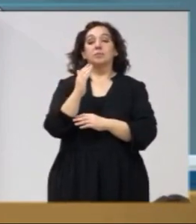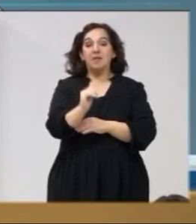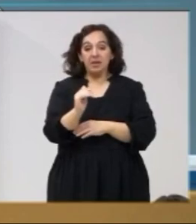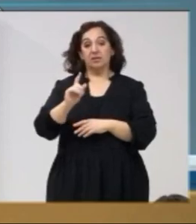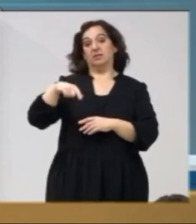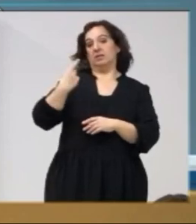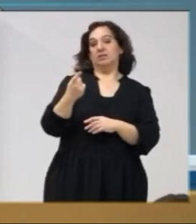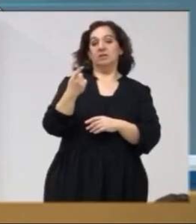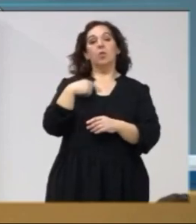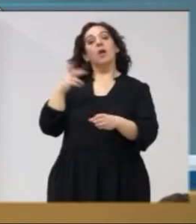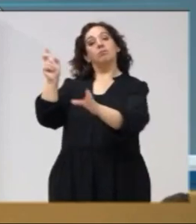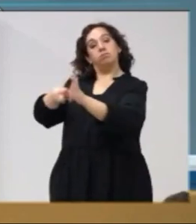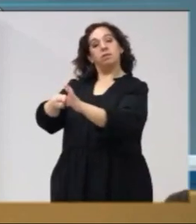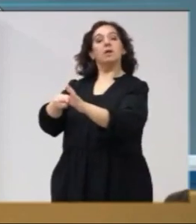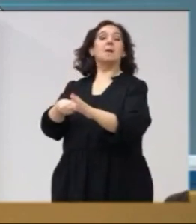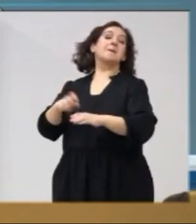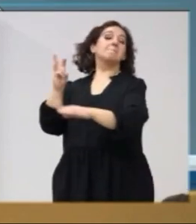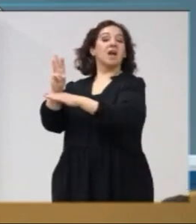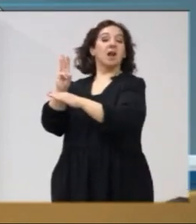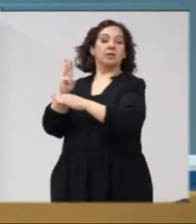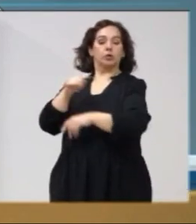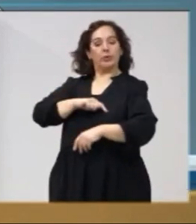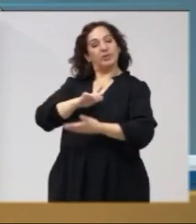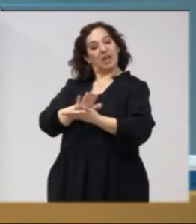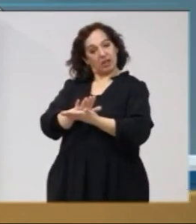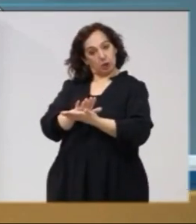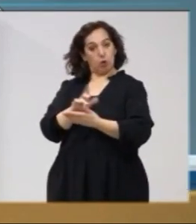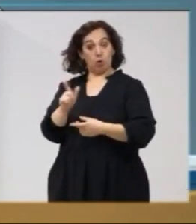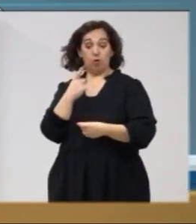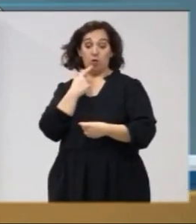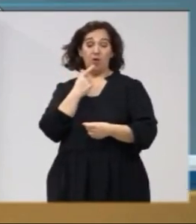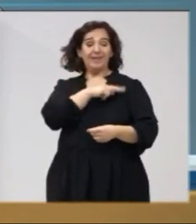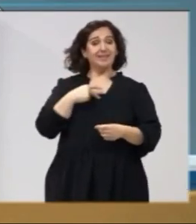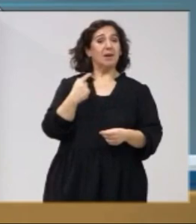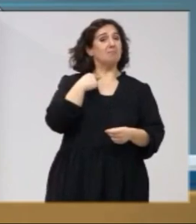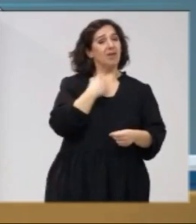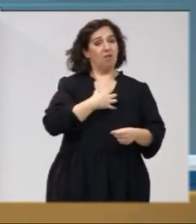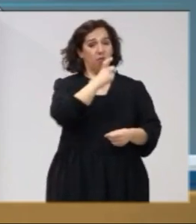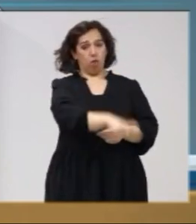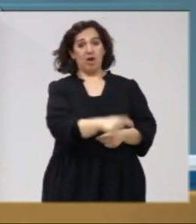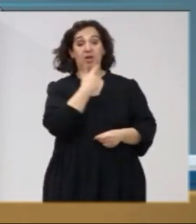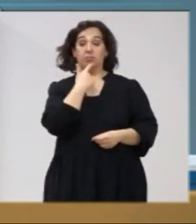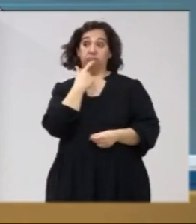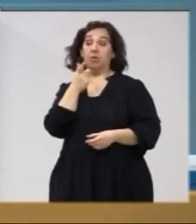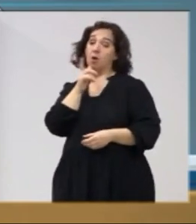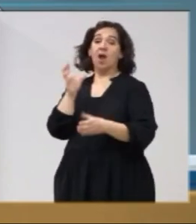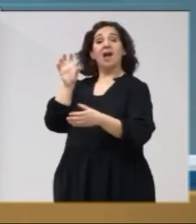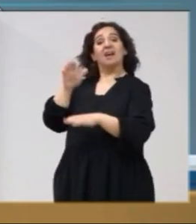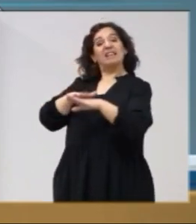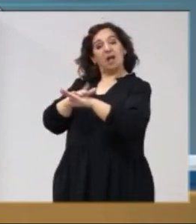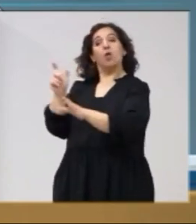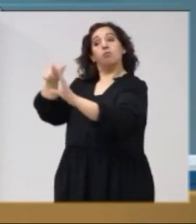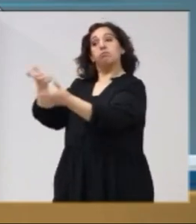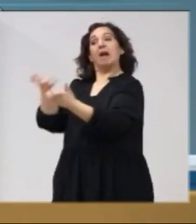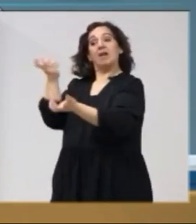tranquilo. Cantabria pierde a un gran funcionario y lo gana el Estado, donde tiene la plaza,